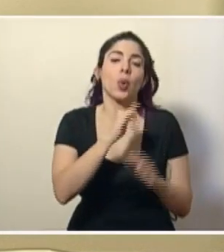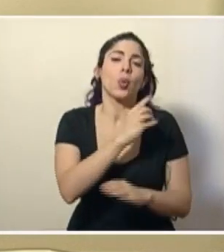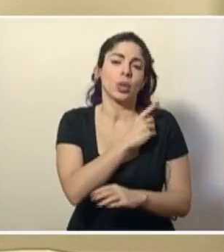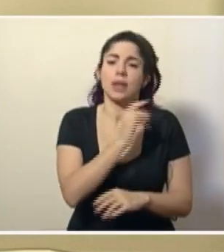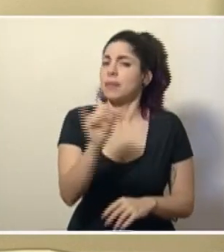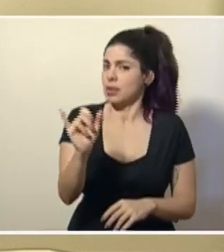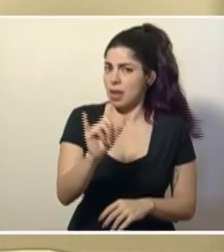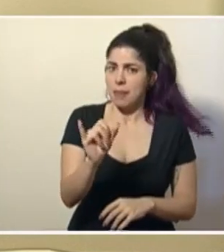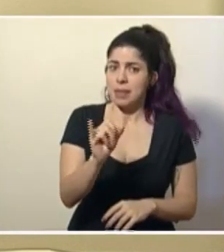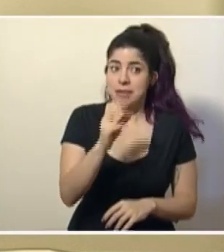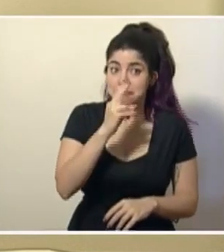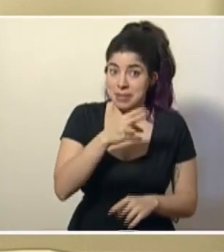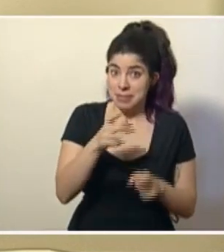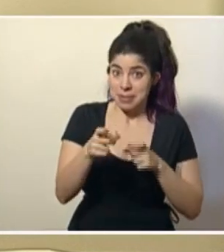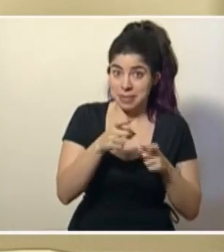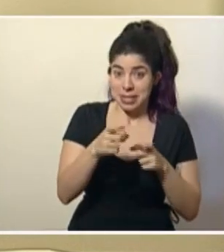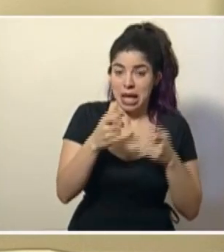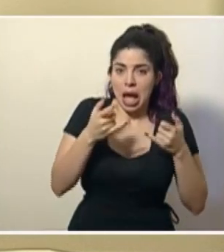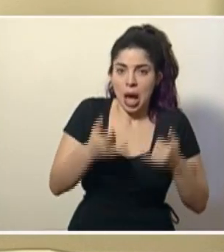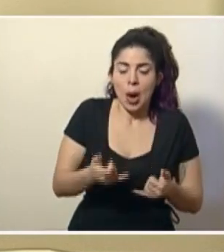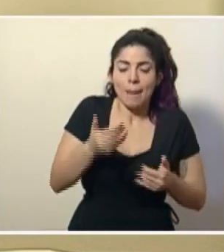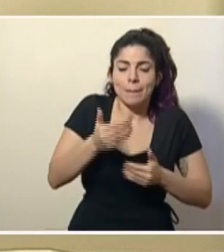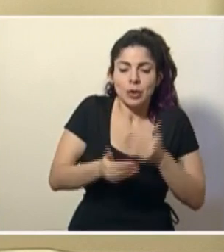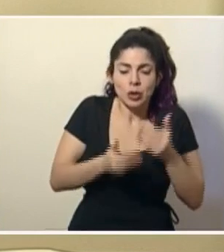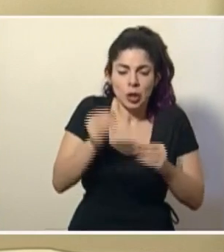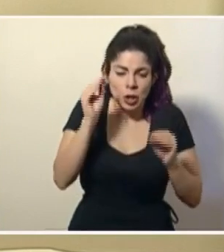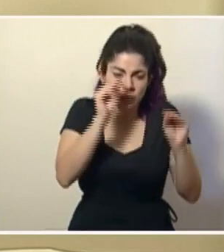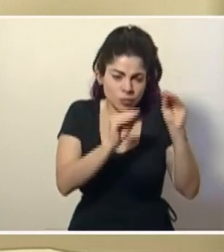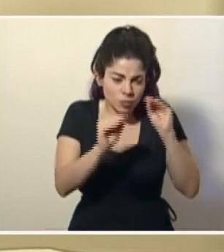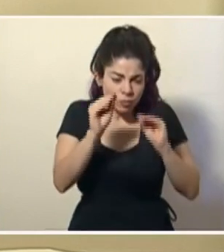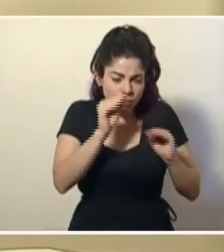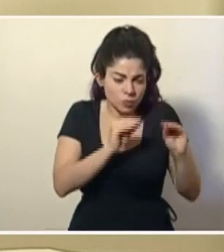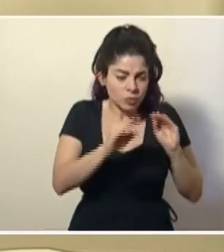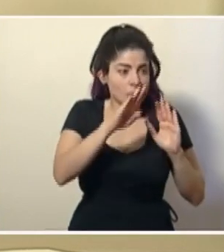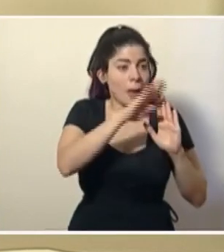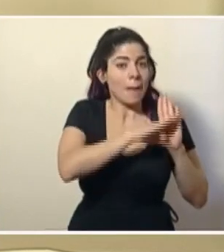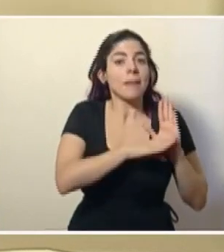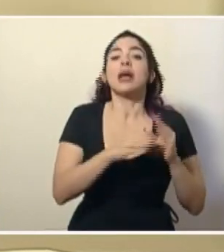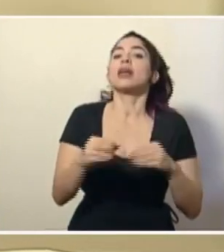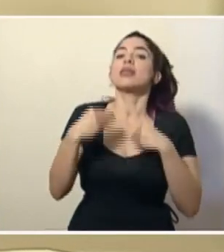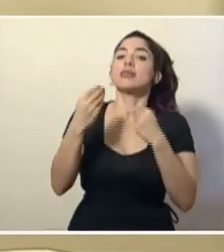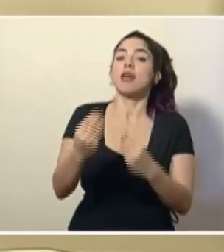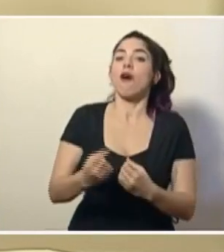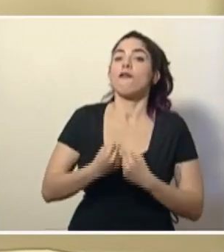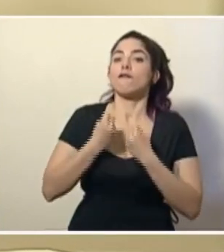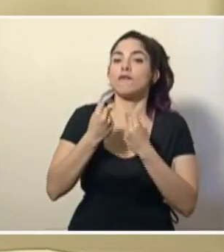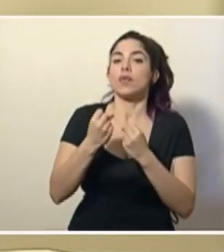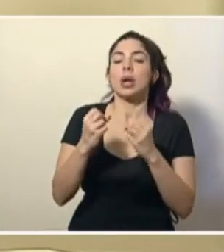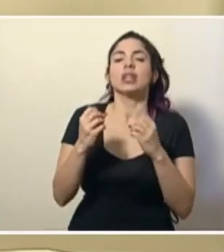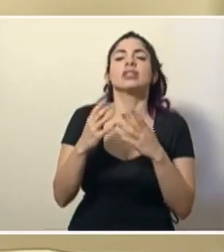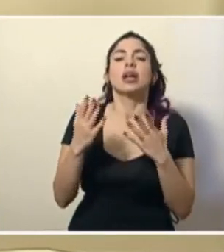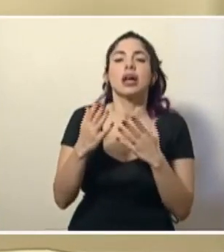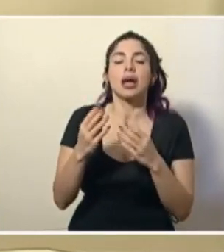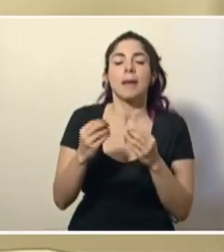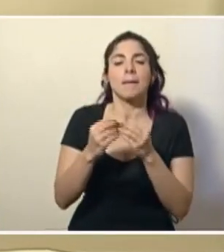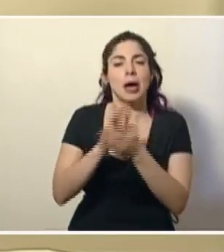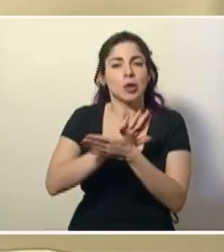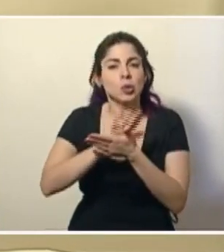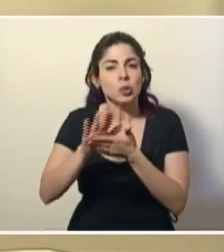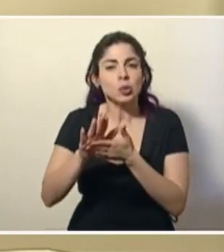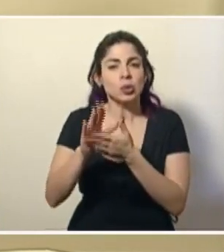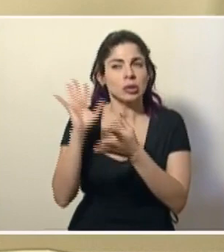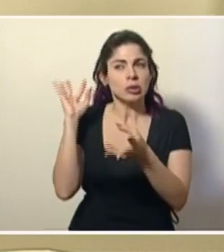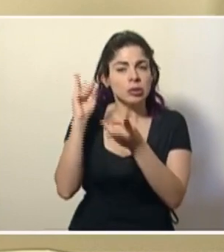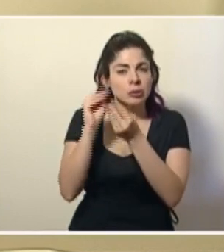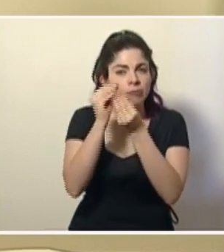Directiva también y la Administración está en un proceso de elaborar medidas que fortalezcan la transparencia, la rendición